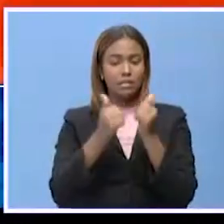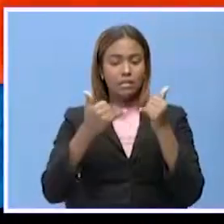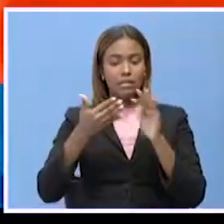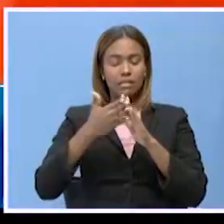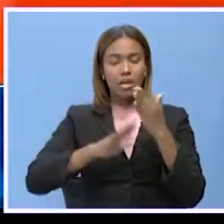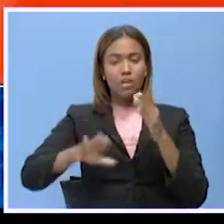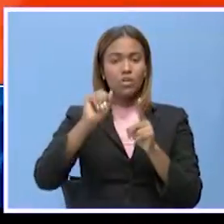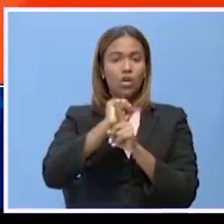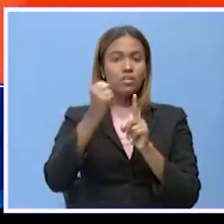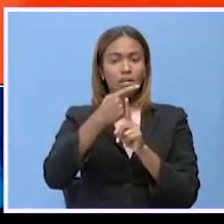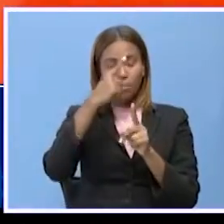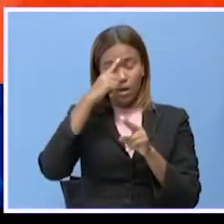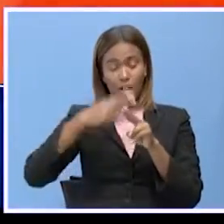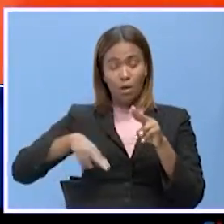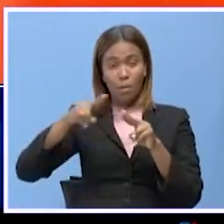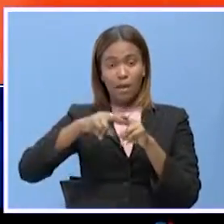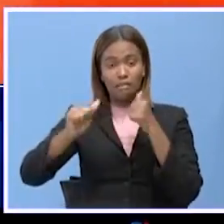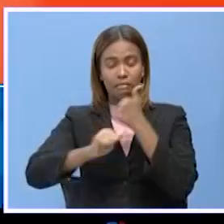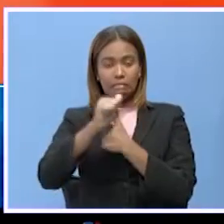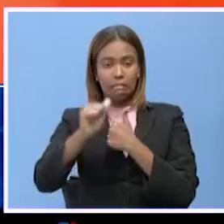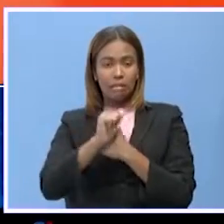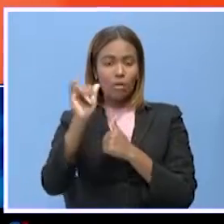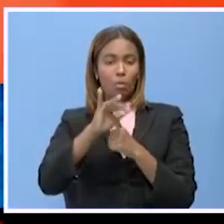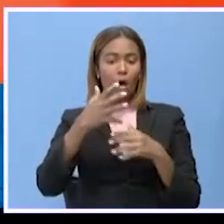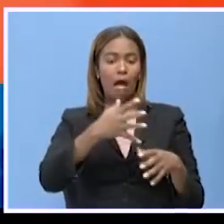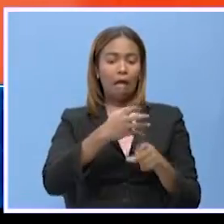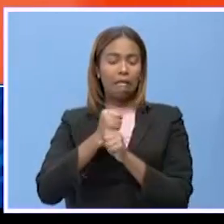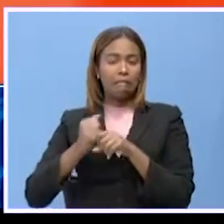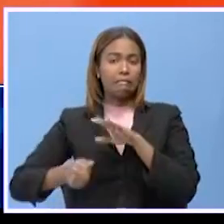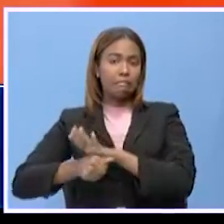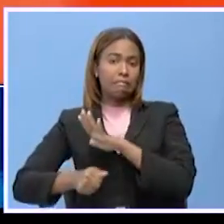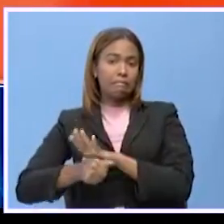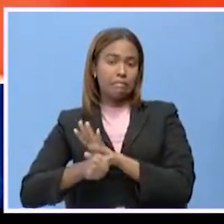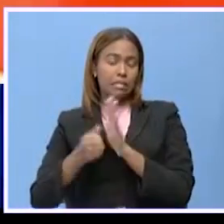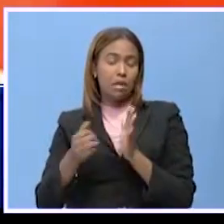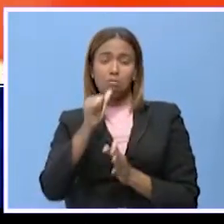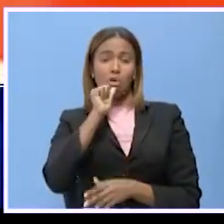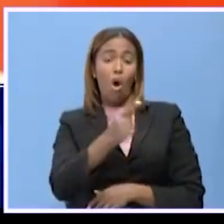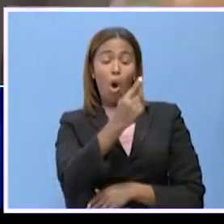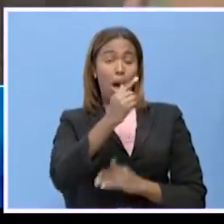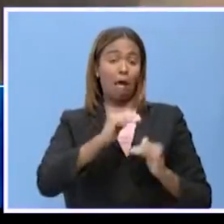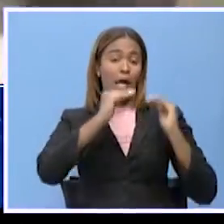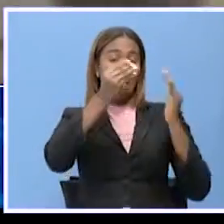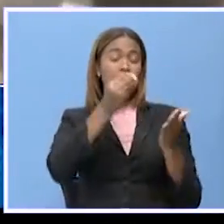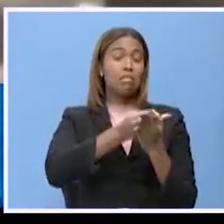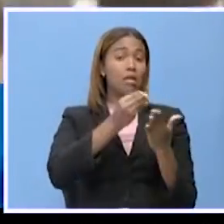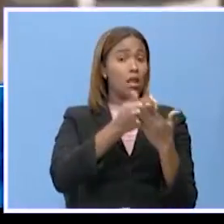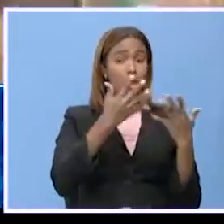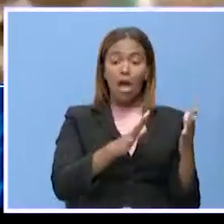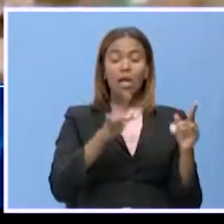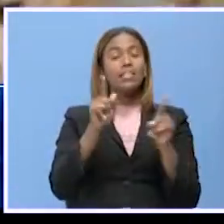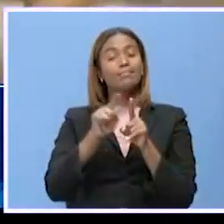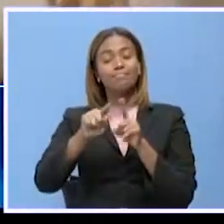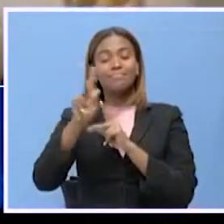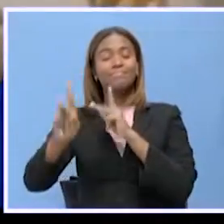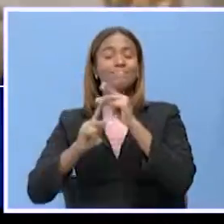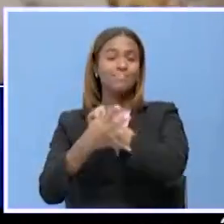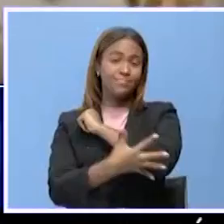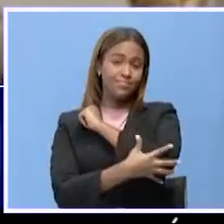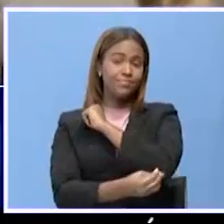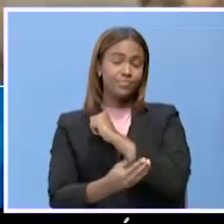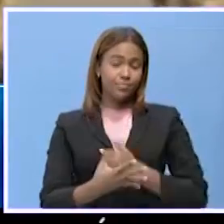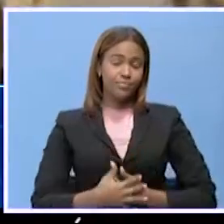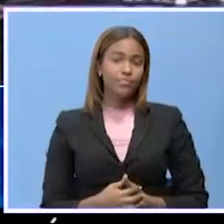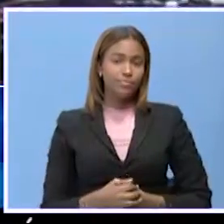social convulso por el aumento de la delincuencia y los secuestros, que no se enfocan solo en las personas de la alta sociedad, sino también en las clases